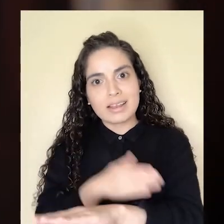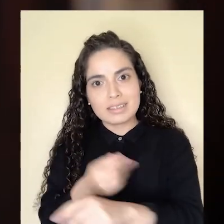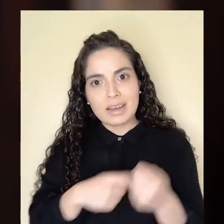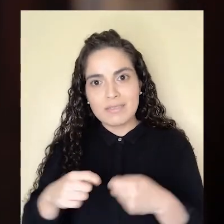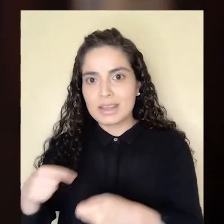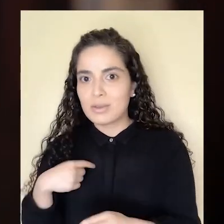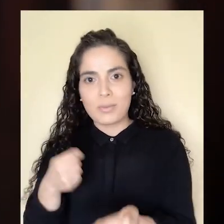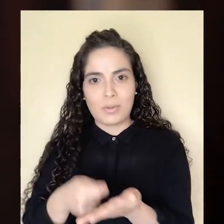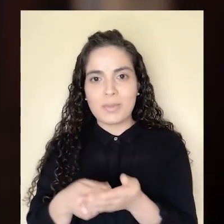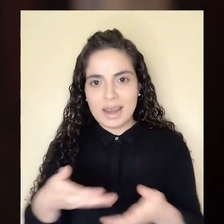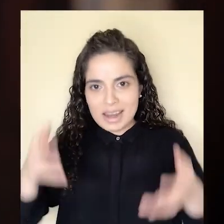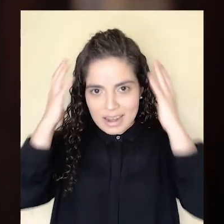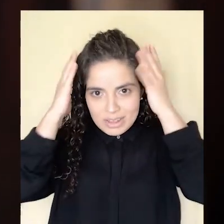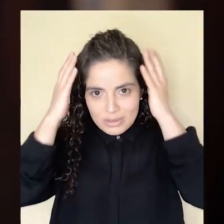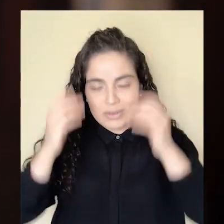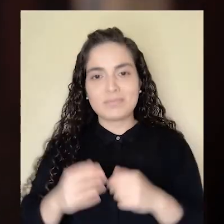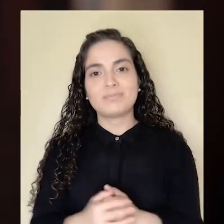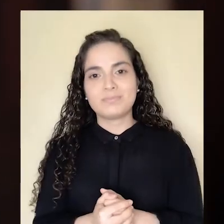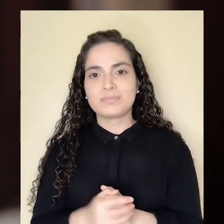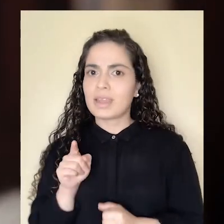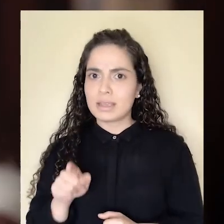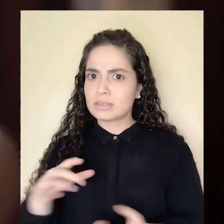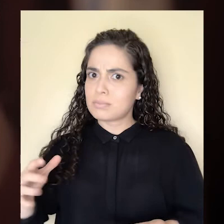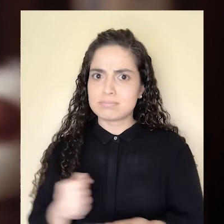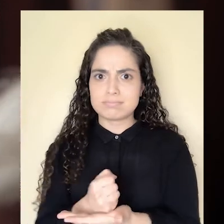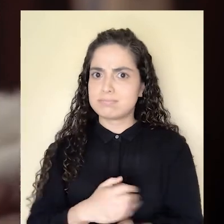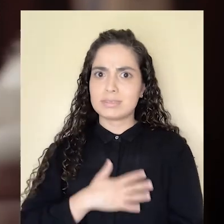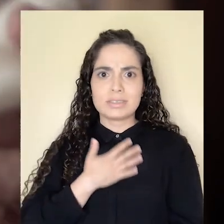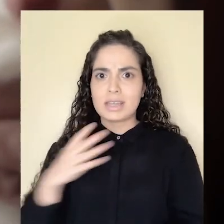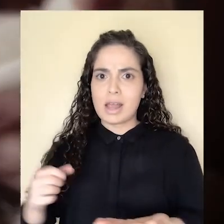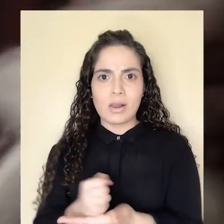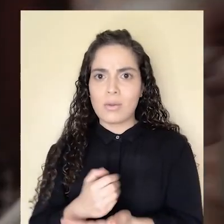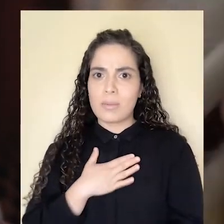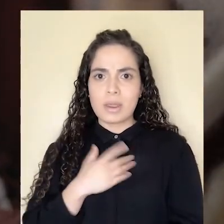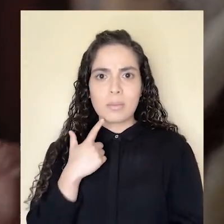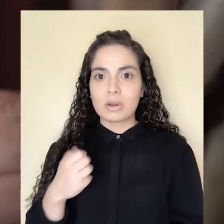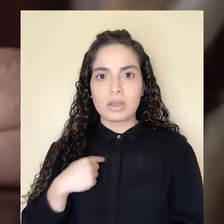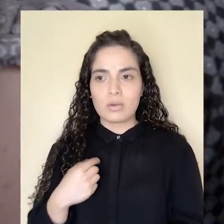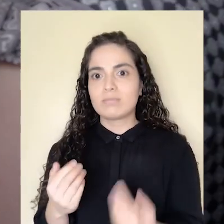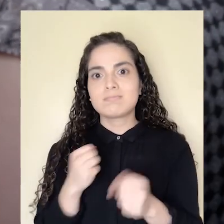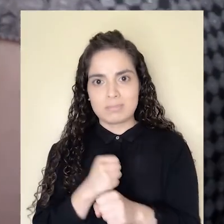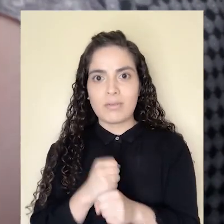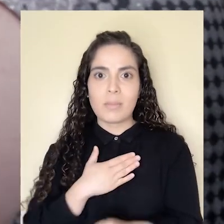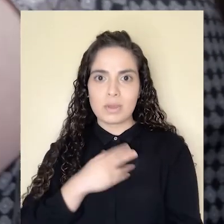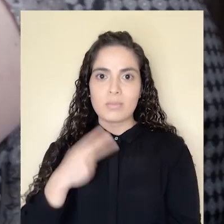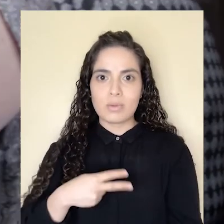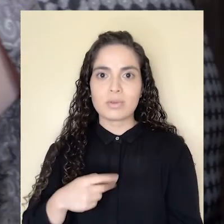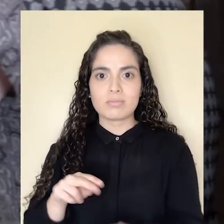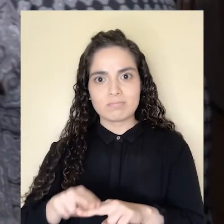primer lavatorio que me compré. Era un logro para mí porque lo había hecho con mis propias